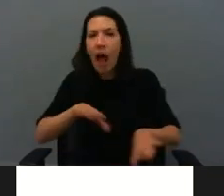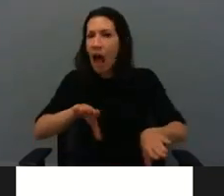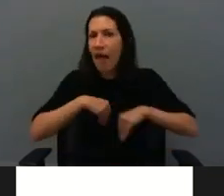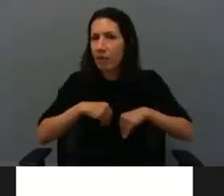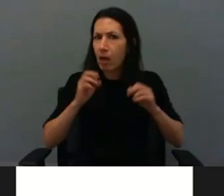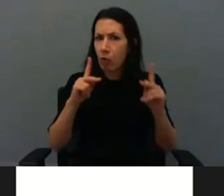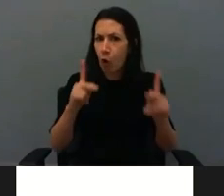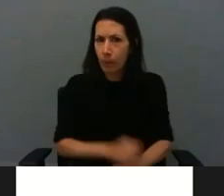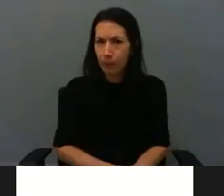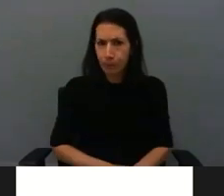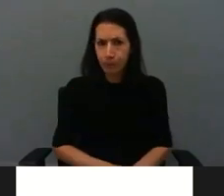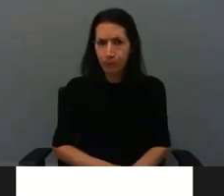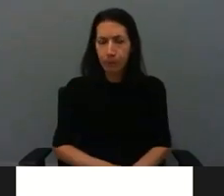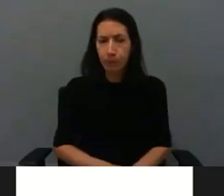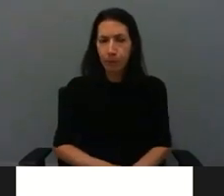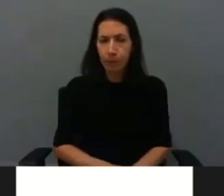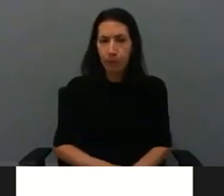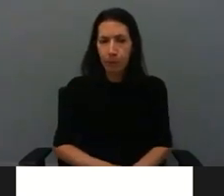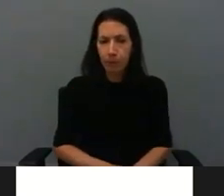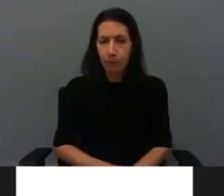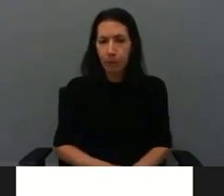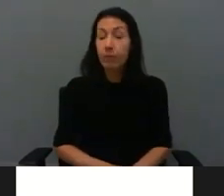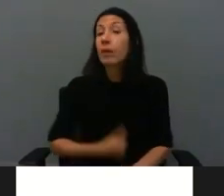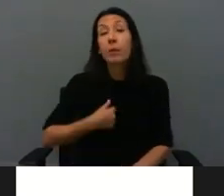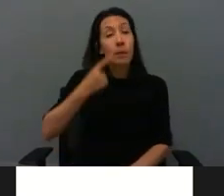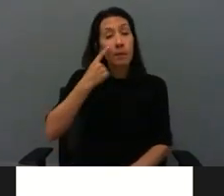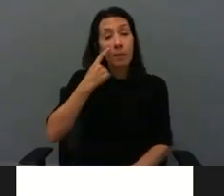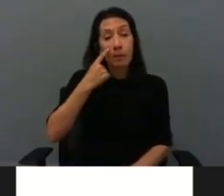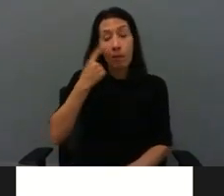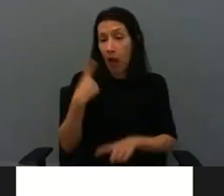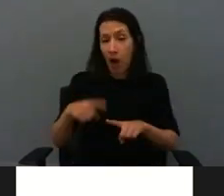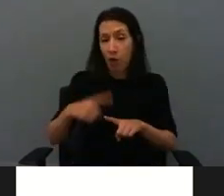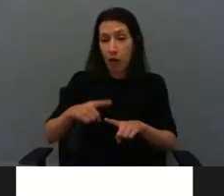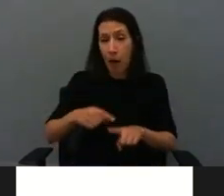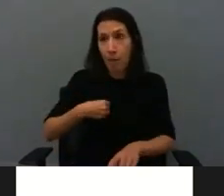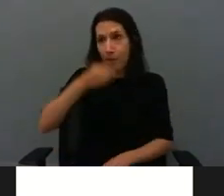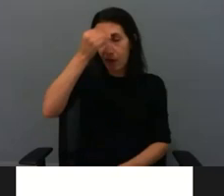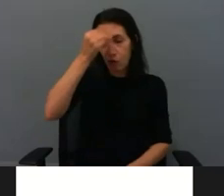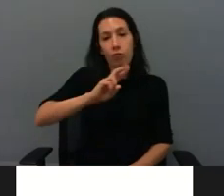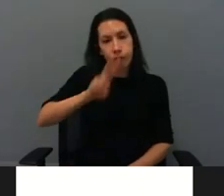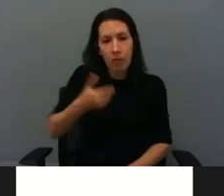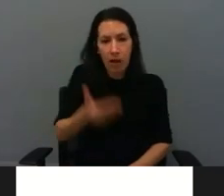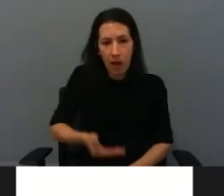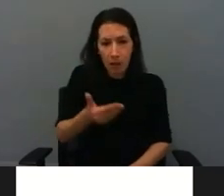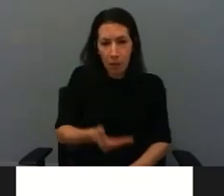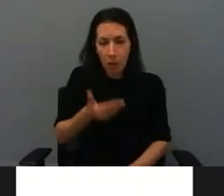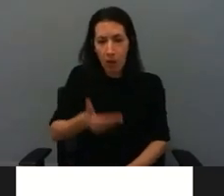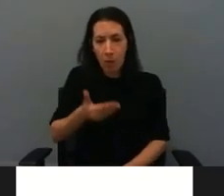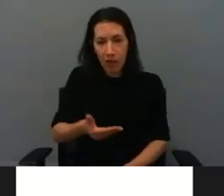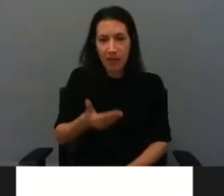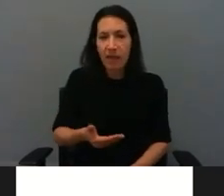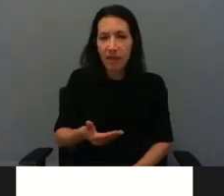Y sobre todo, algo que considero que es muy importante, consideramos, y ella siempre ha considerado a su